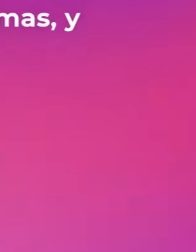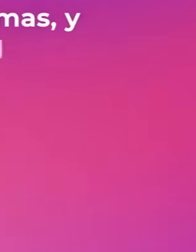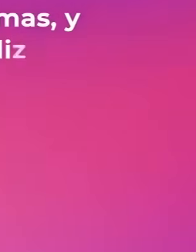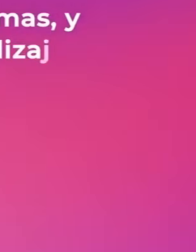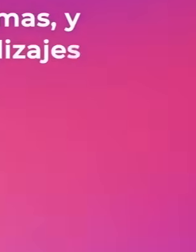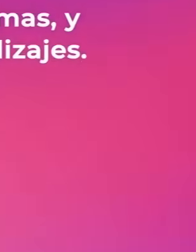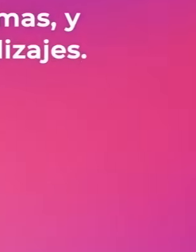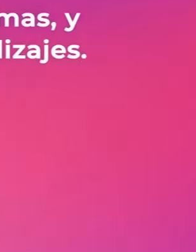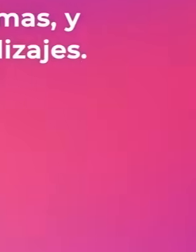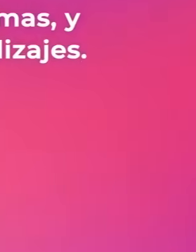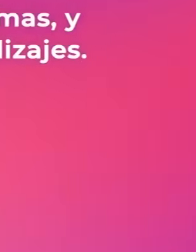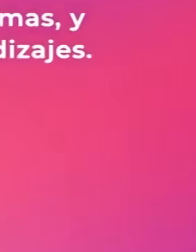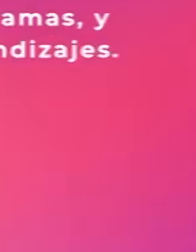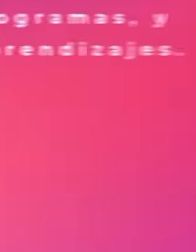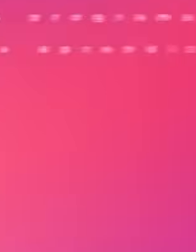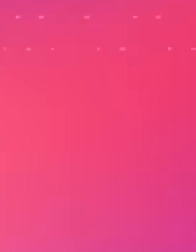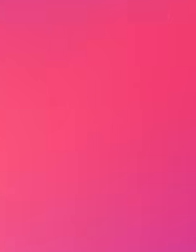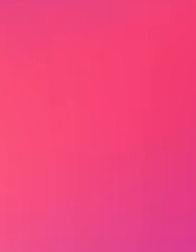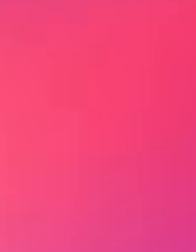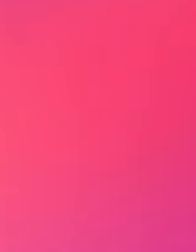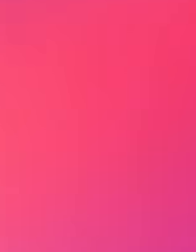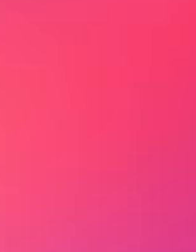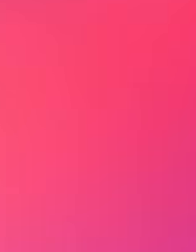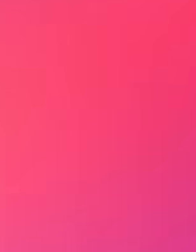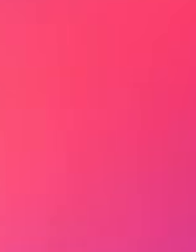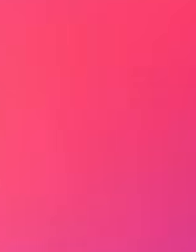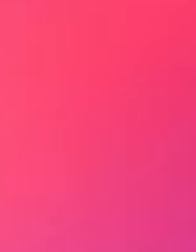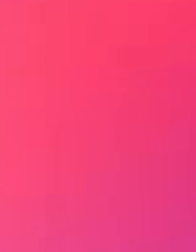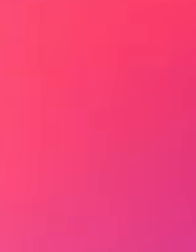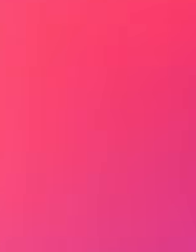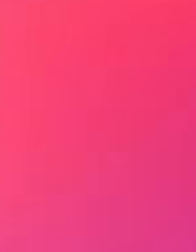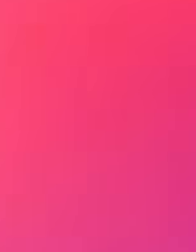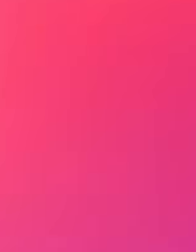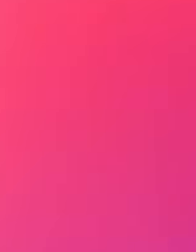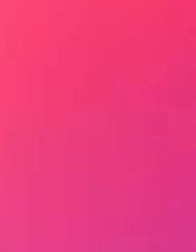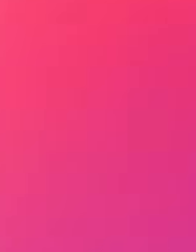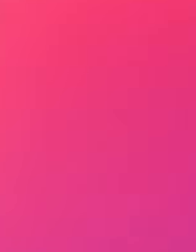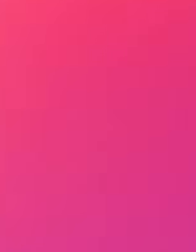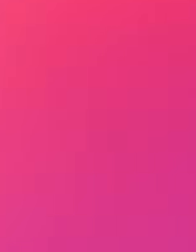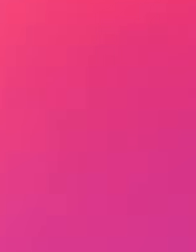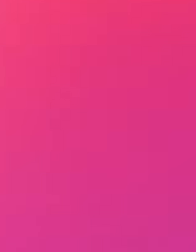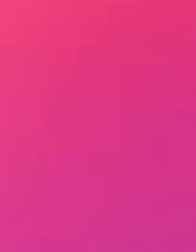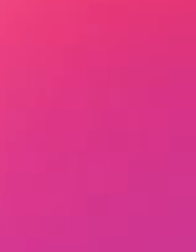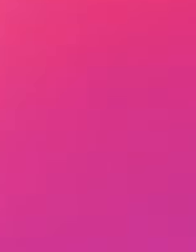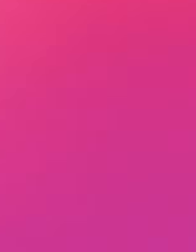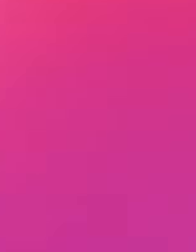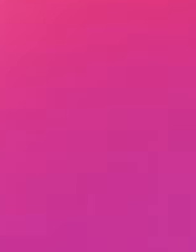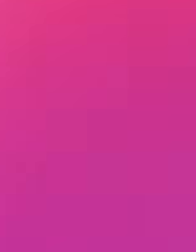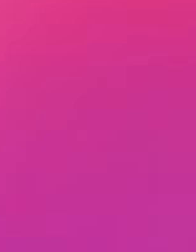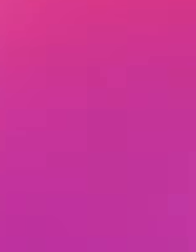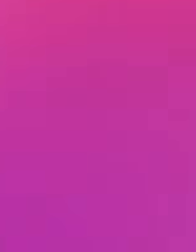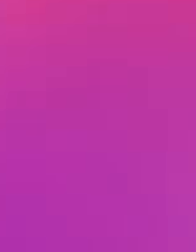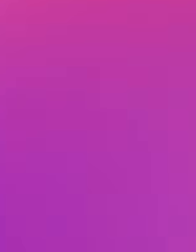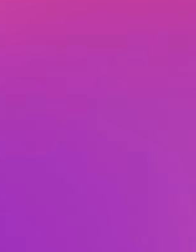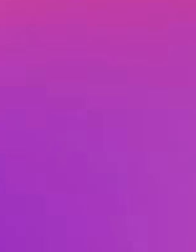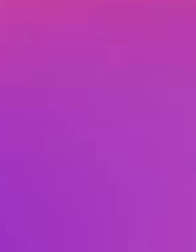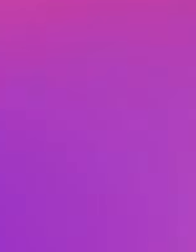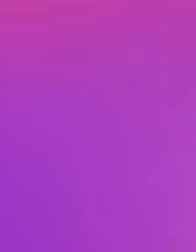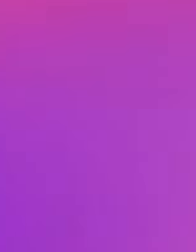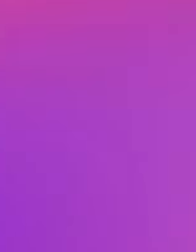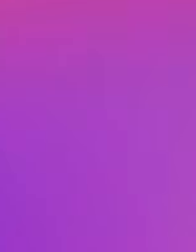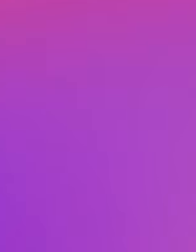encontrarás actividades para fortalecer tus aprendizajes. También te invitamos a que consultes la